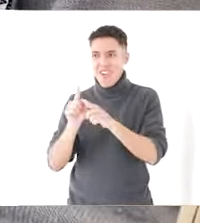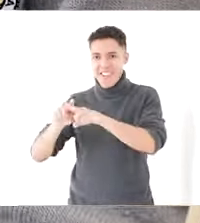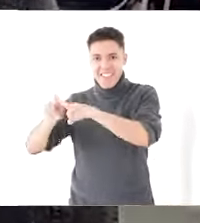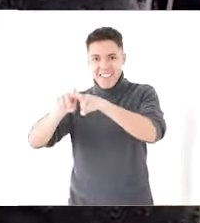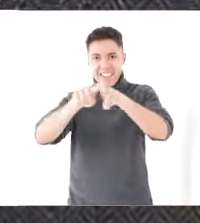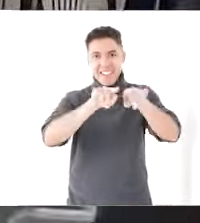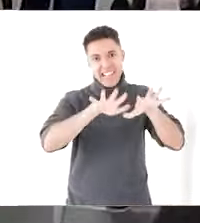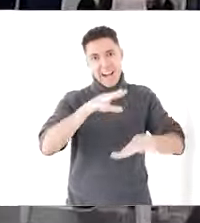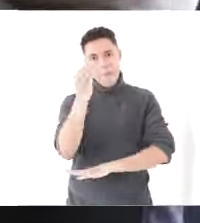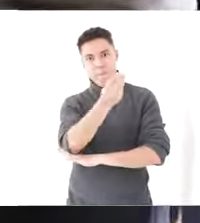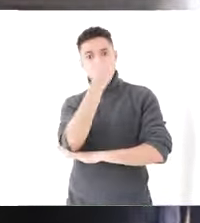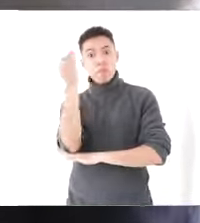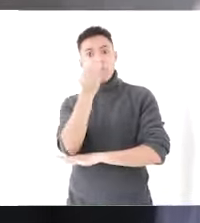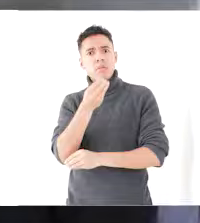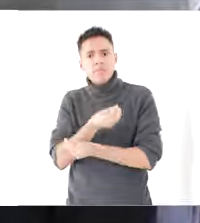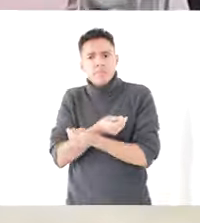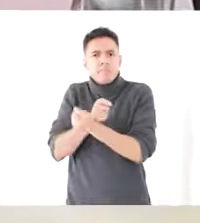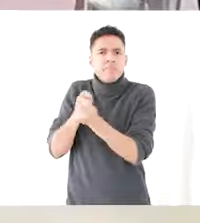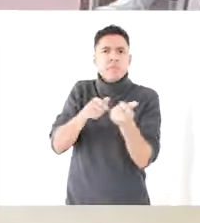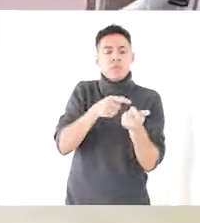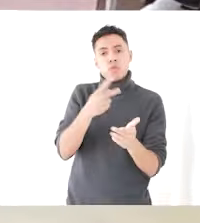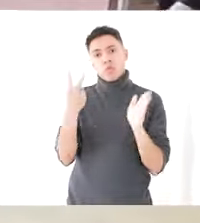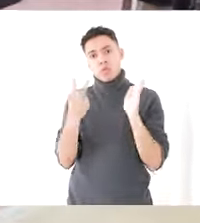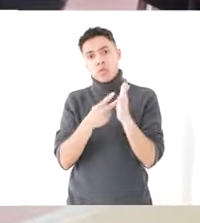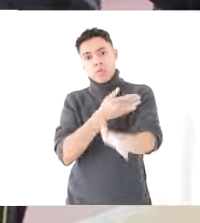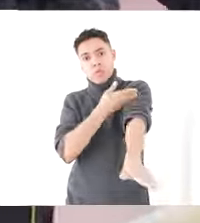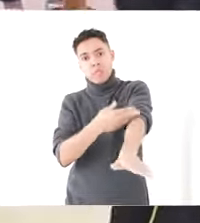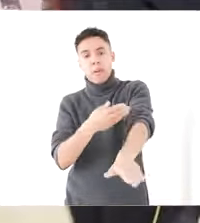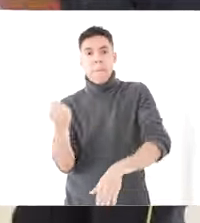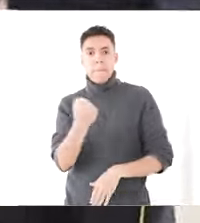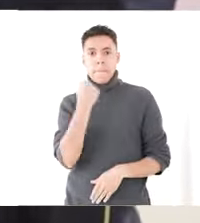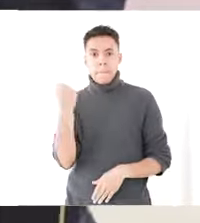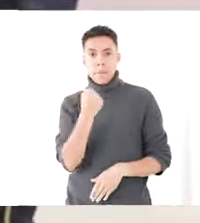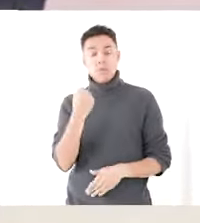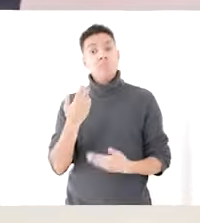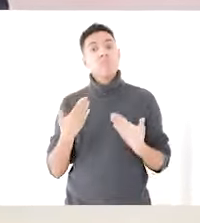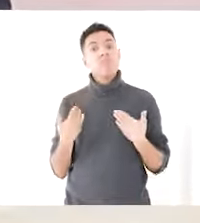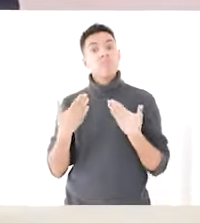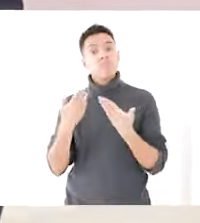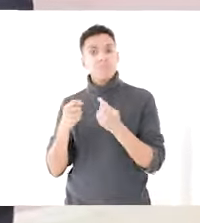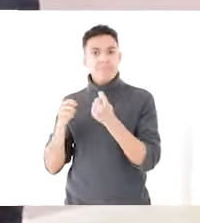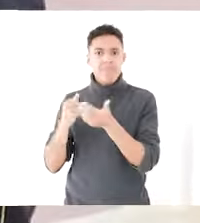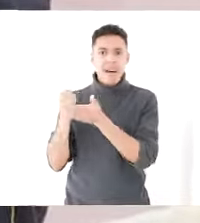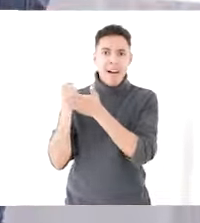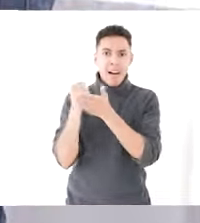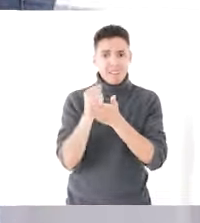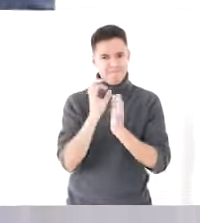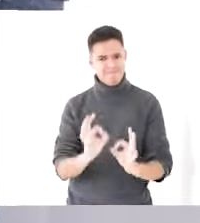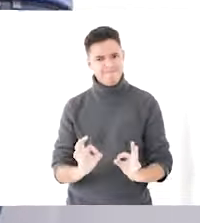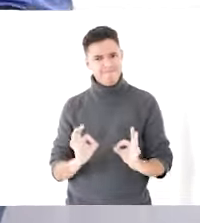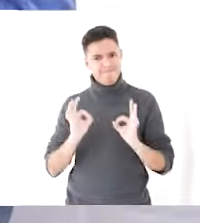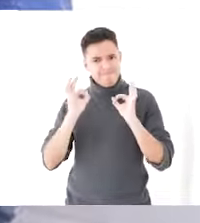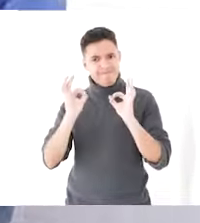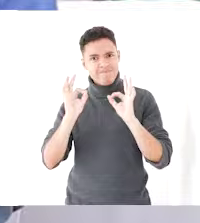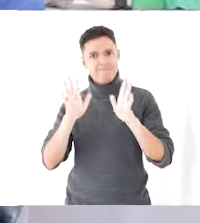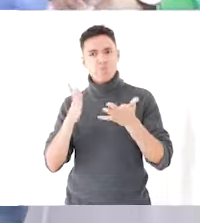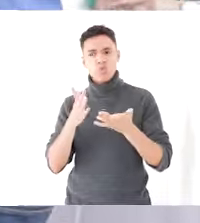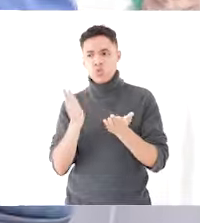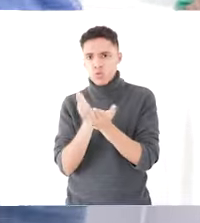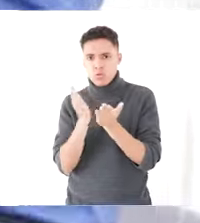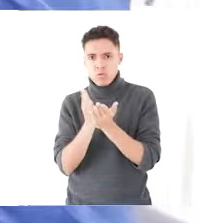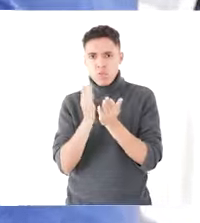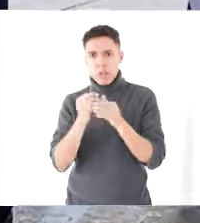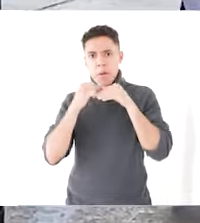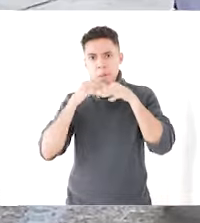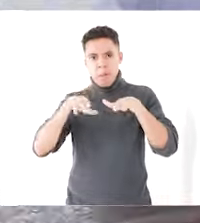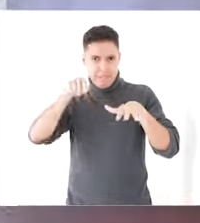de las instituciones educativas oficiales con una inversión de más de 2.000 millones de pesos que nos permite contribuir a la